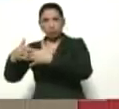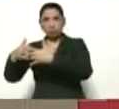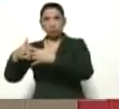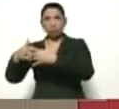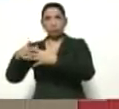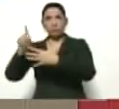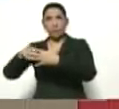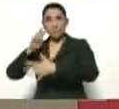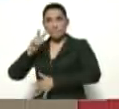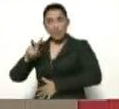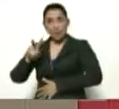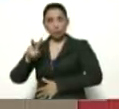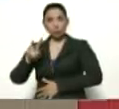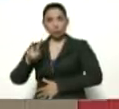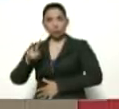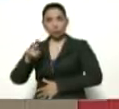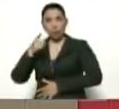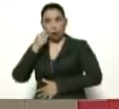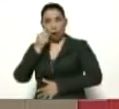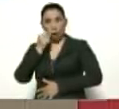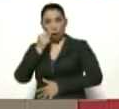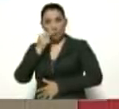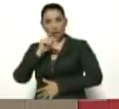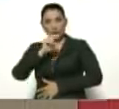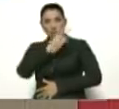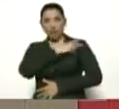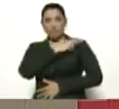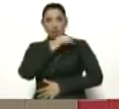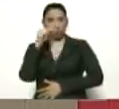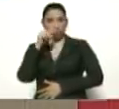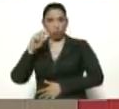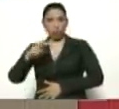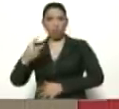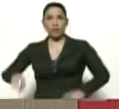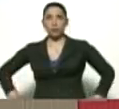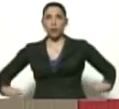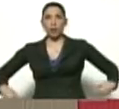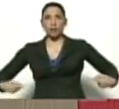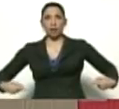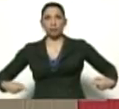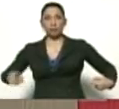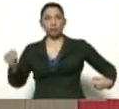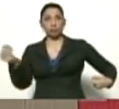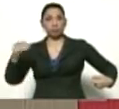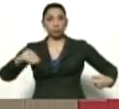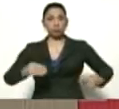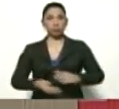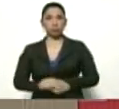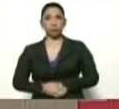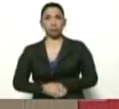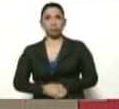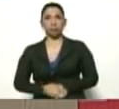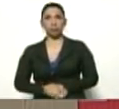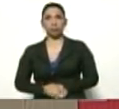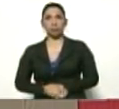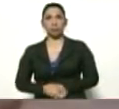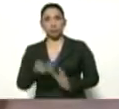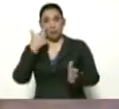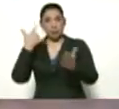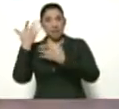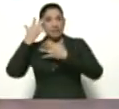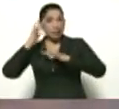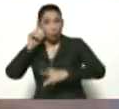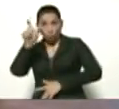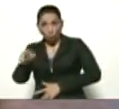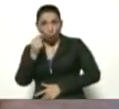y jordan butrón al narcotraficante doble rueda que además según el